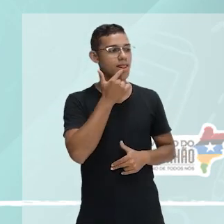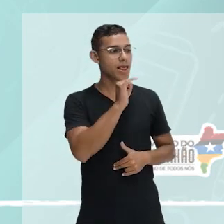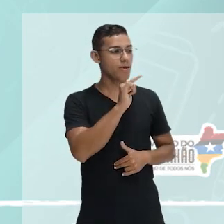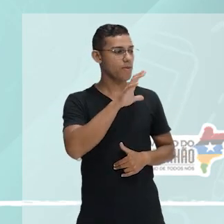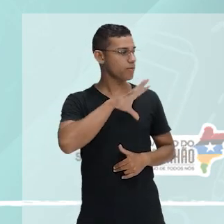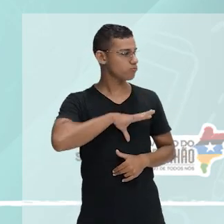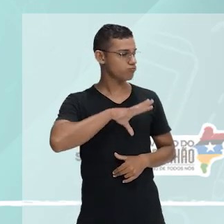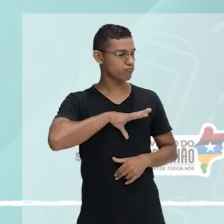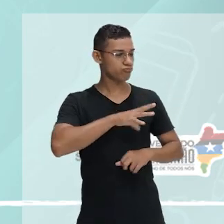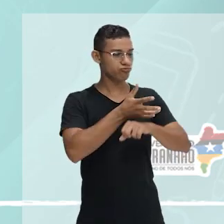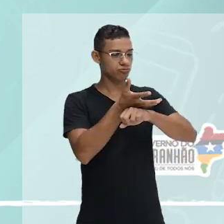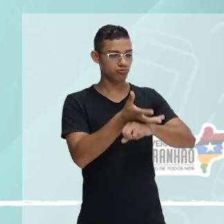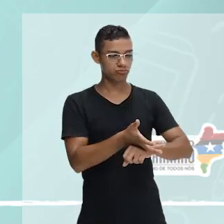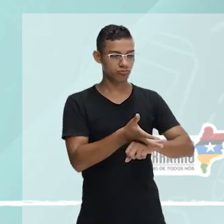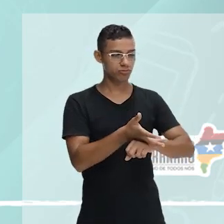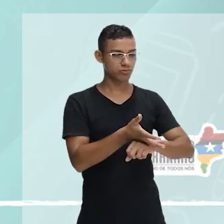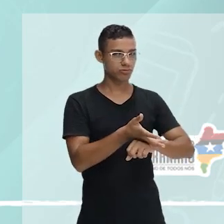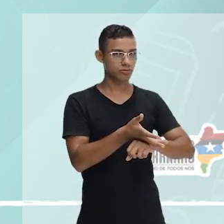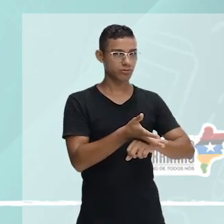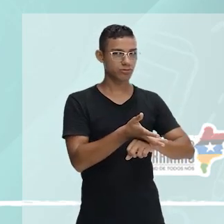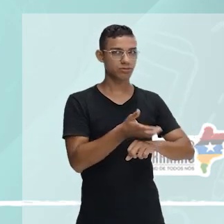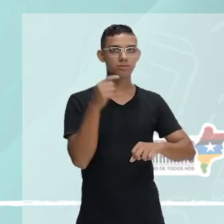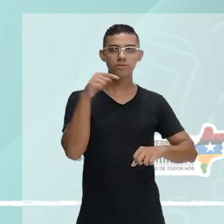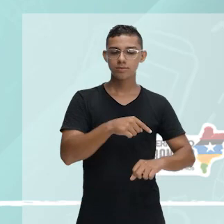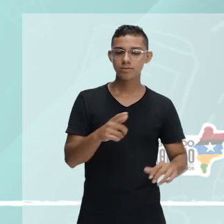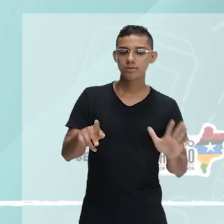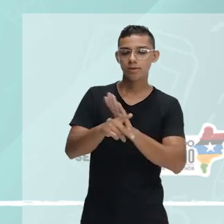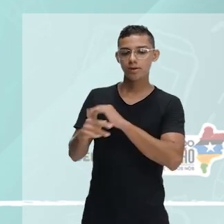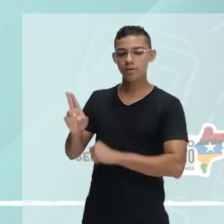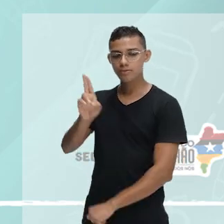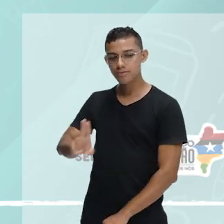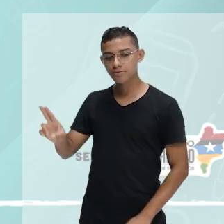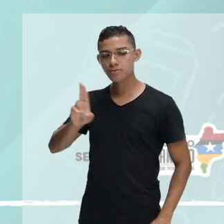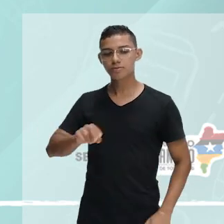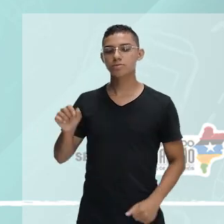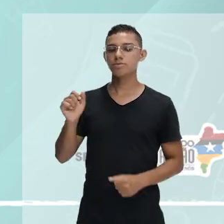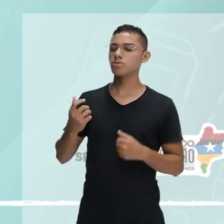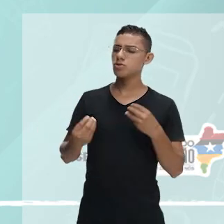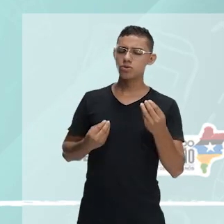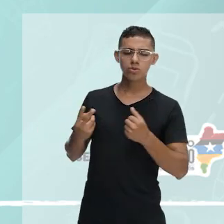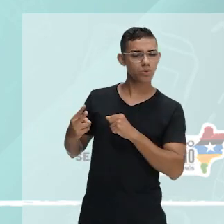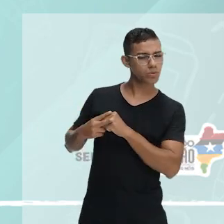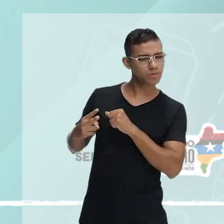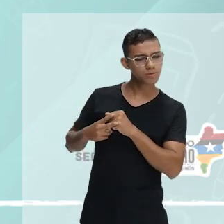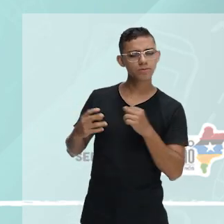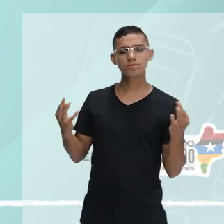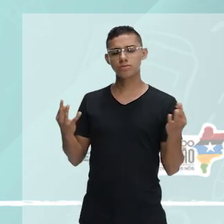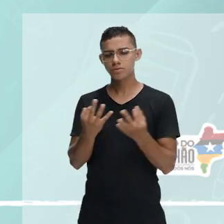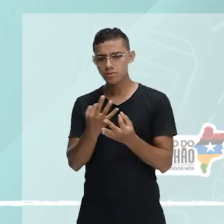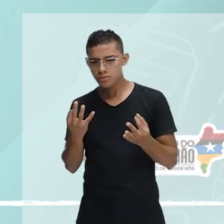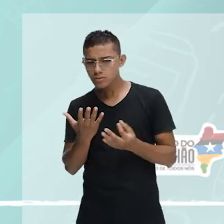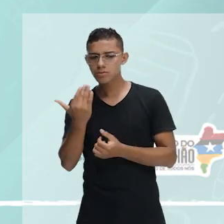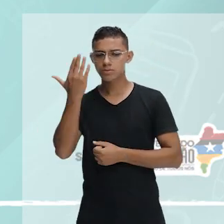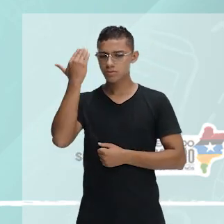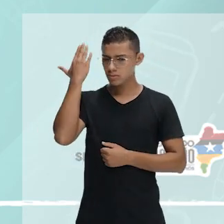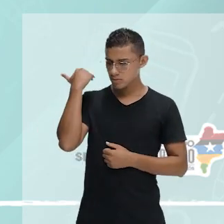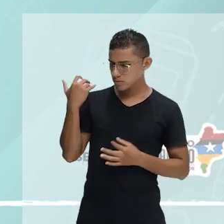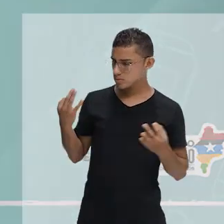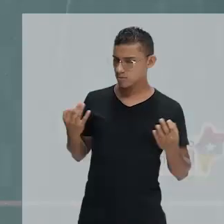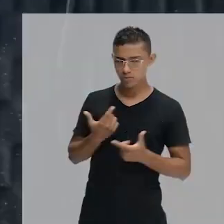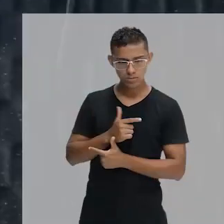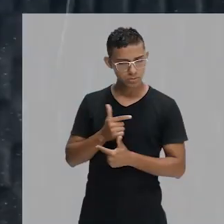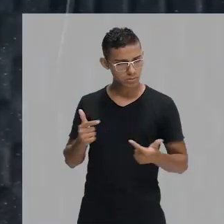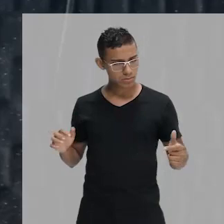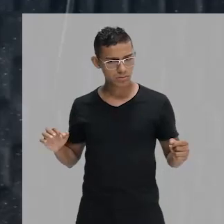hoje? Uso del pretérito imperfecto del subjuntivo. Formación del pretérito de los verbos